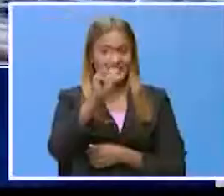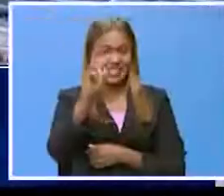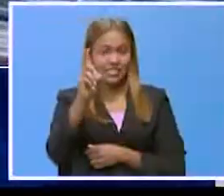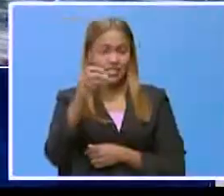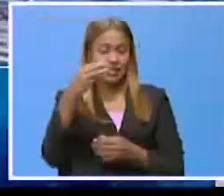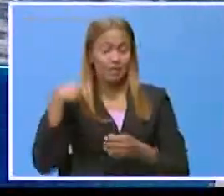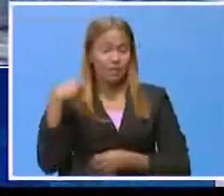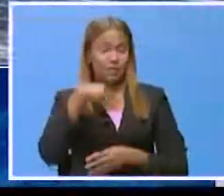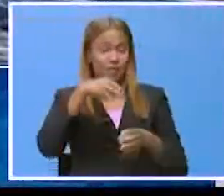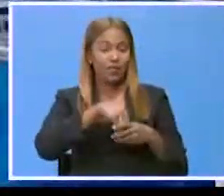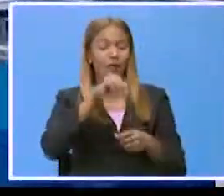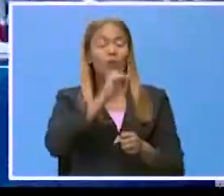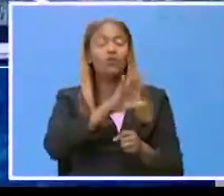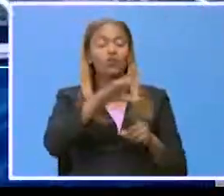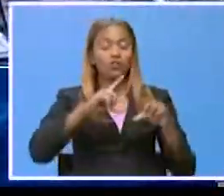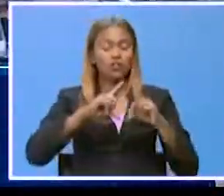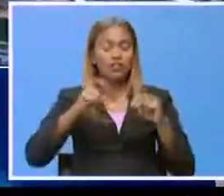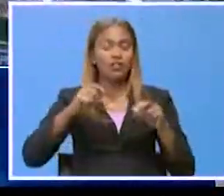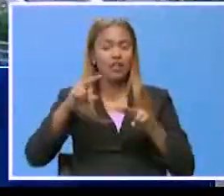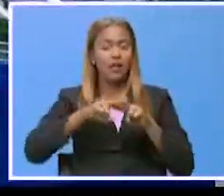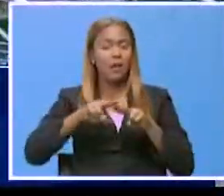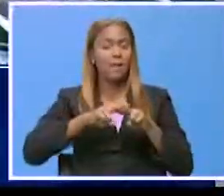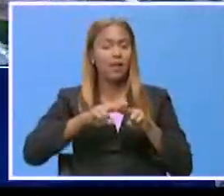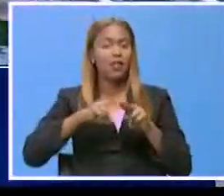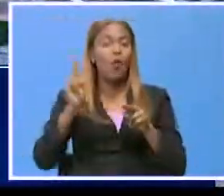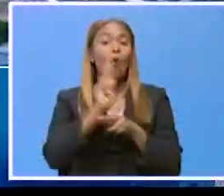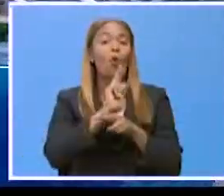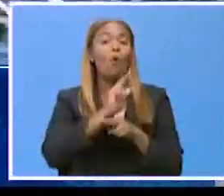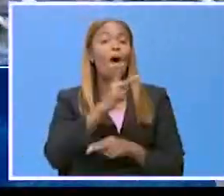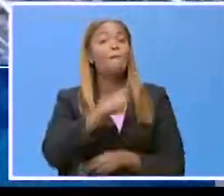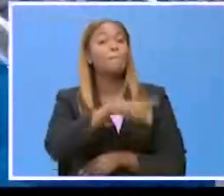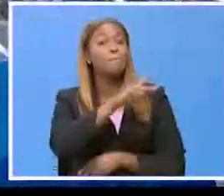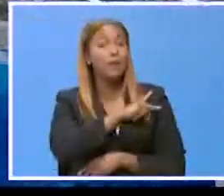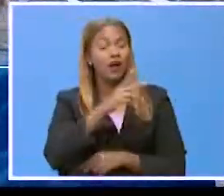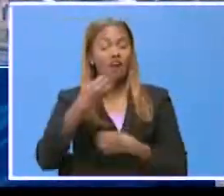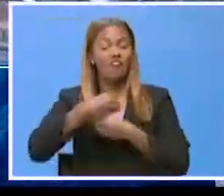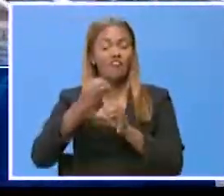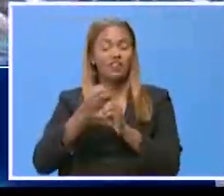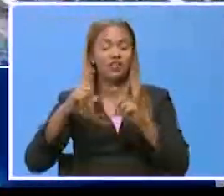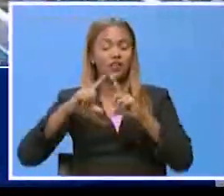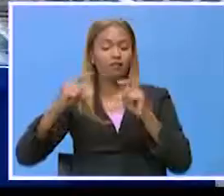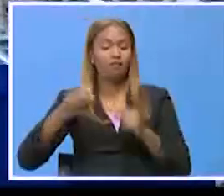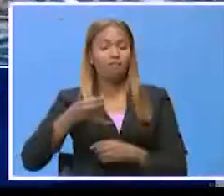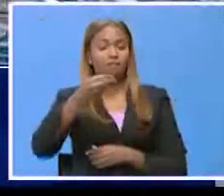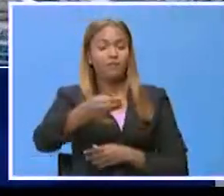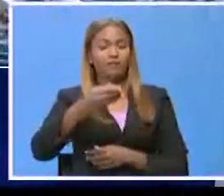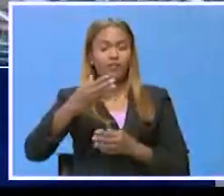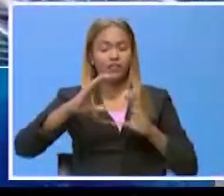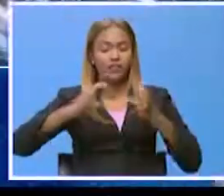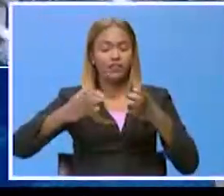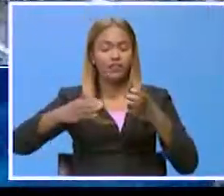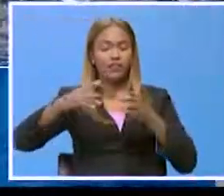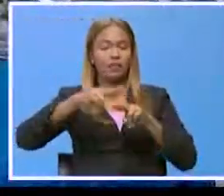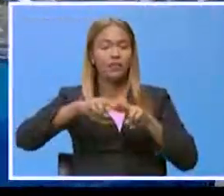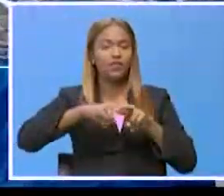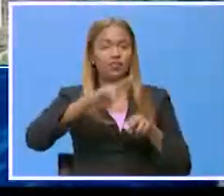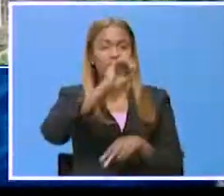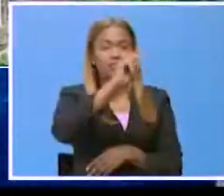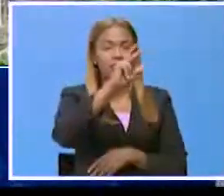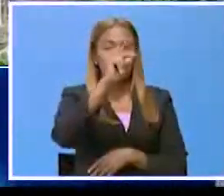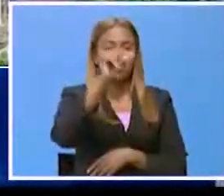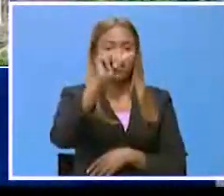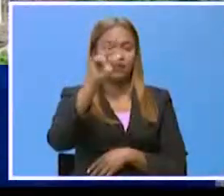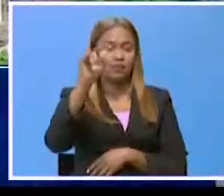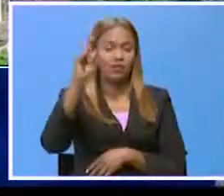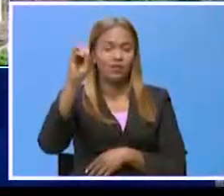tarjeta o pase del metro de uso personal en la oficina de expedición ubicada en la estación casandra damirón próximo al